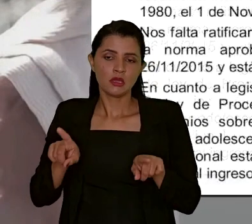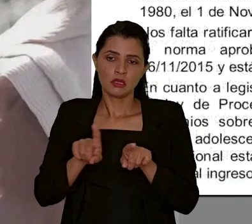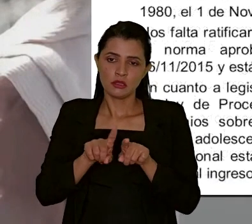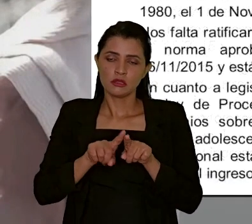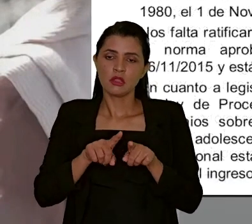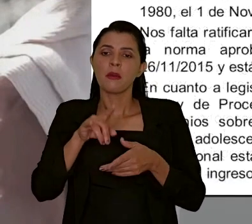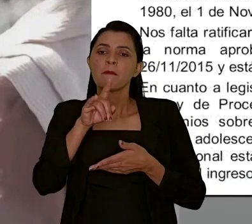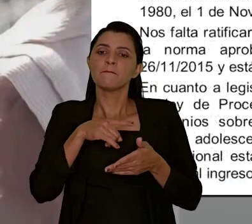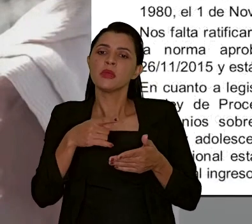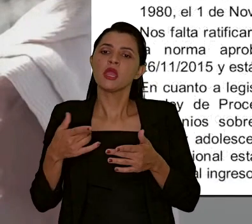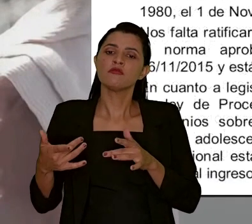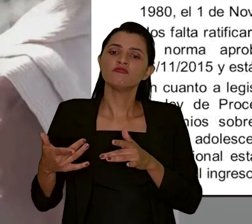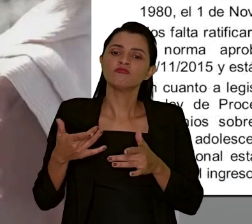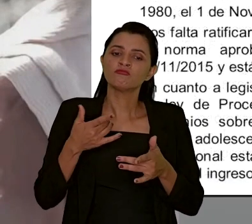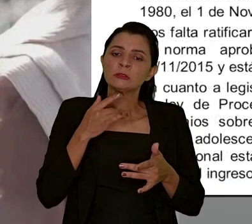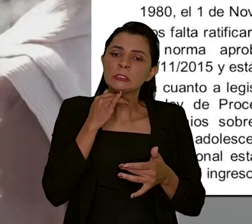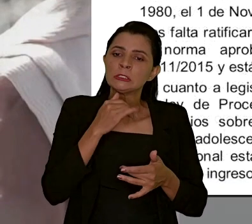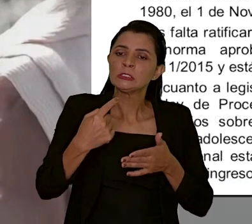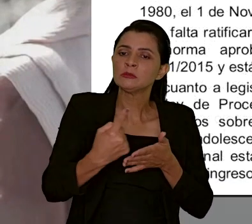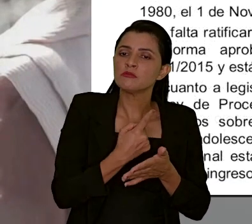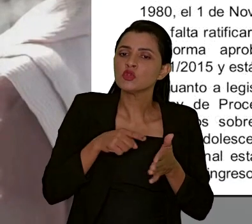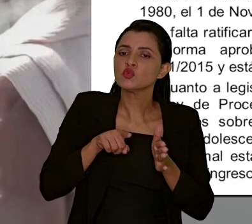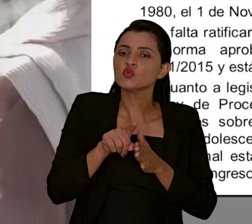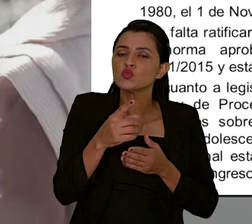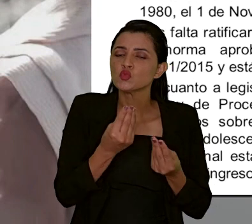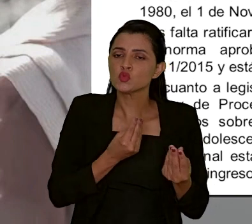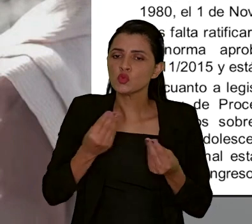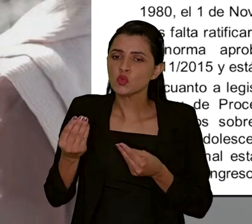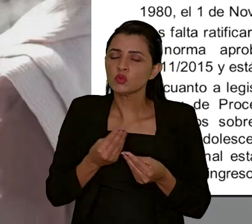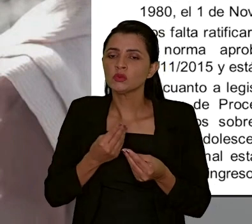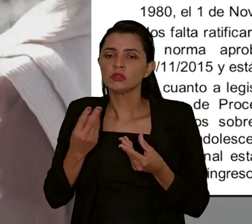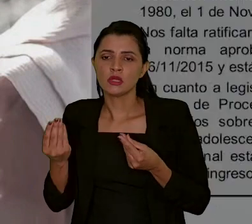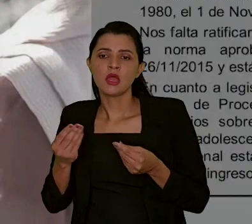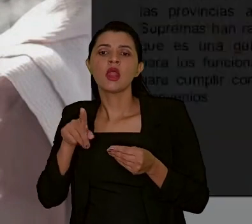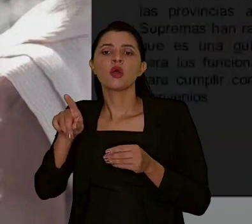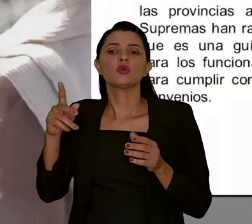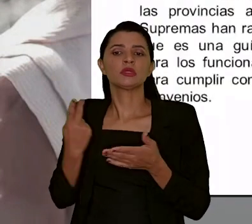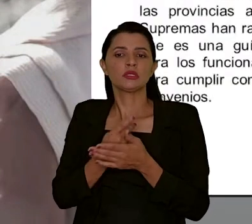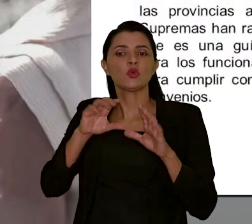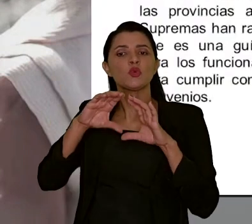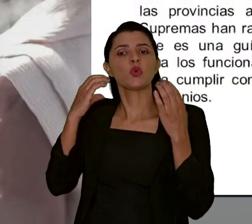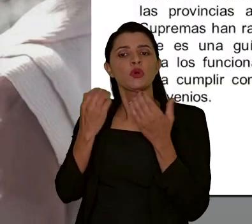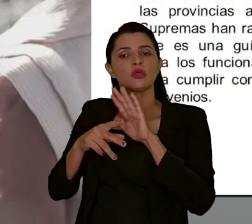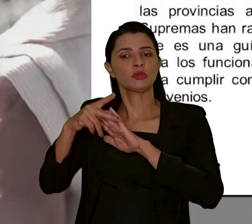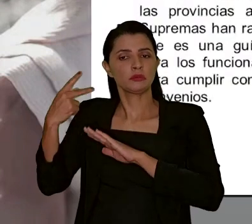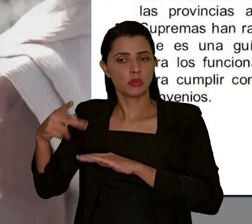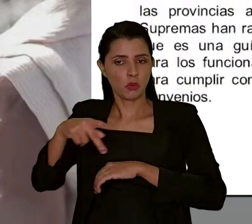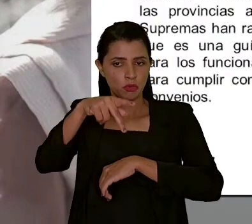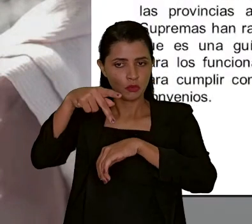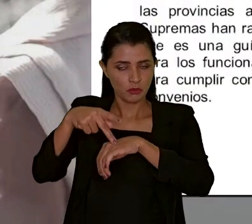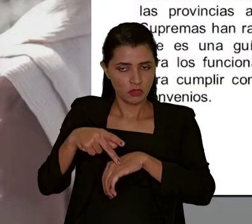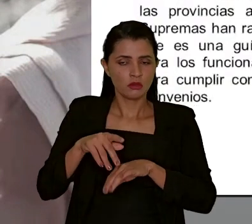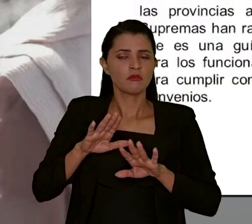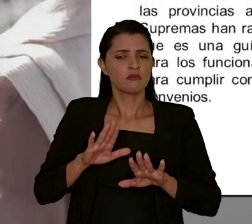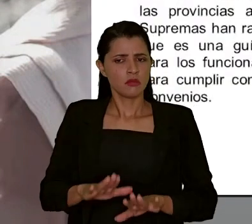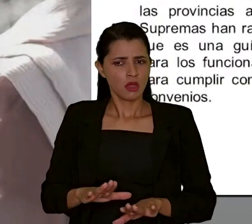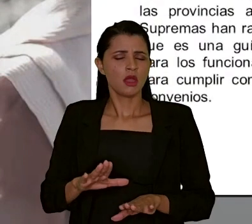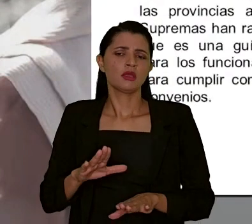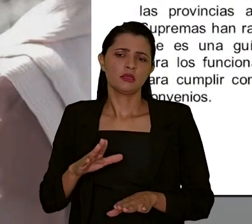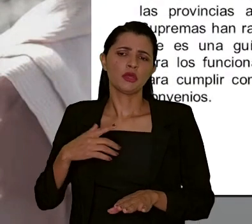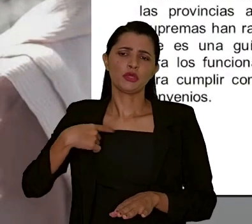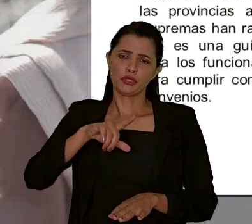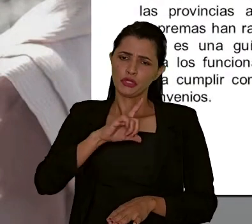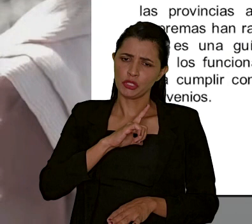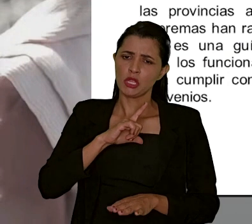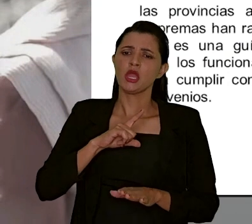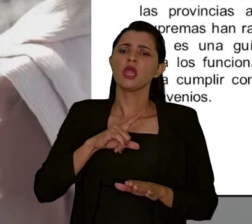consultas finales y previas al ingreso al Congreso de la Nación. Mientras tanto, contamos con